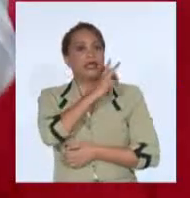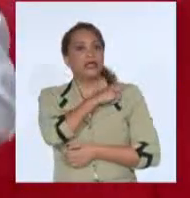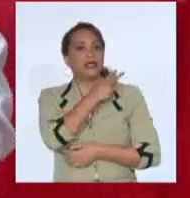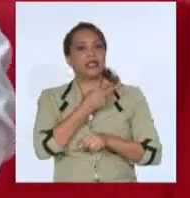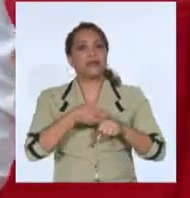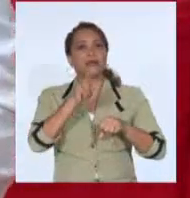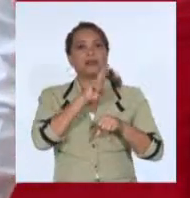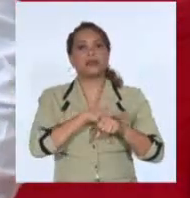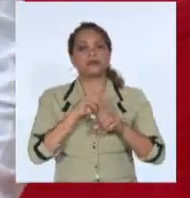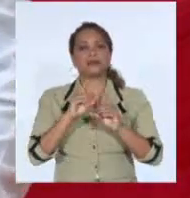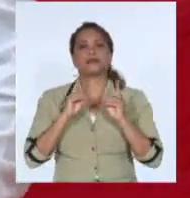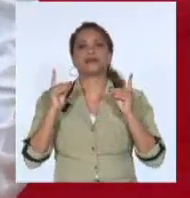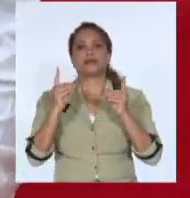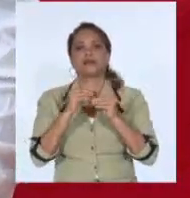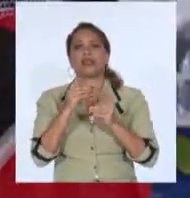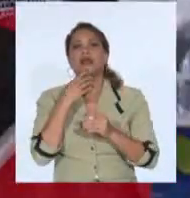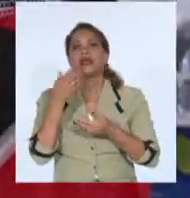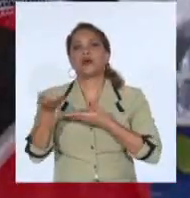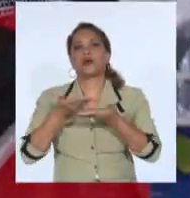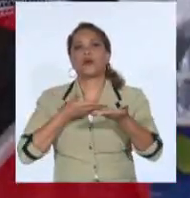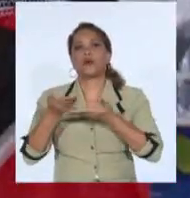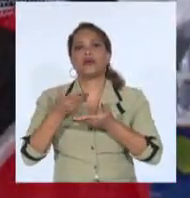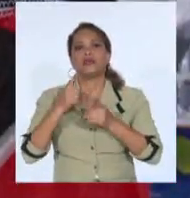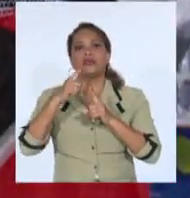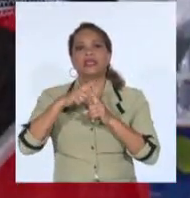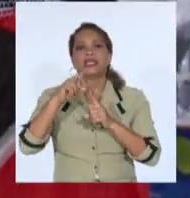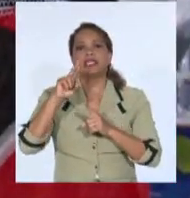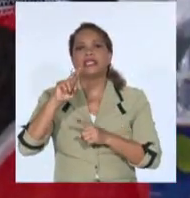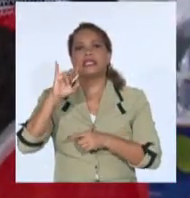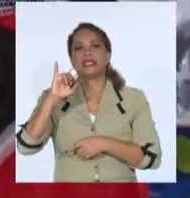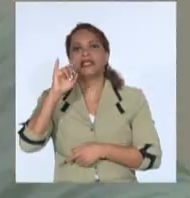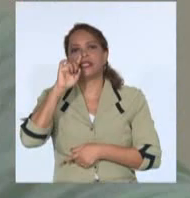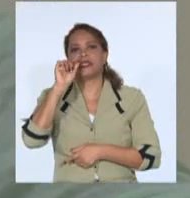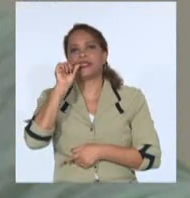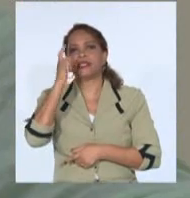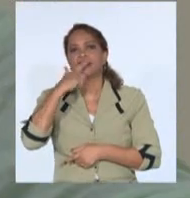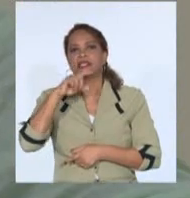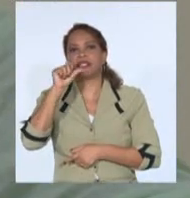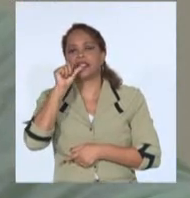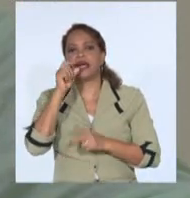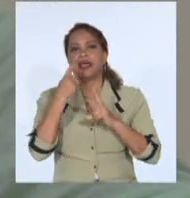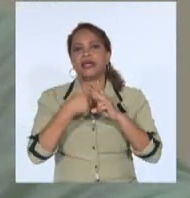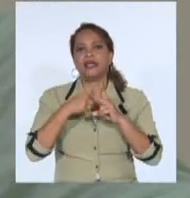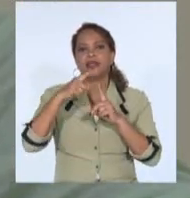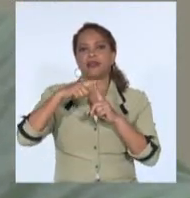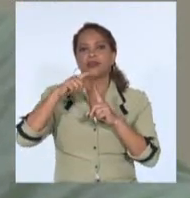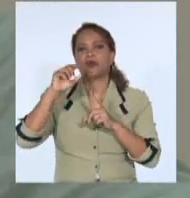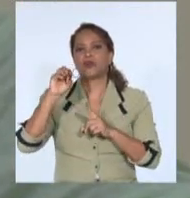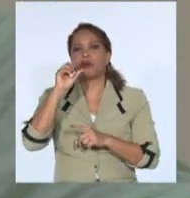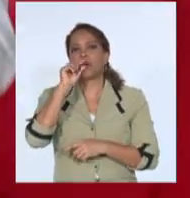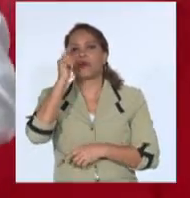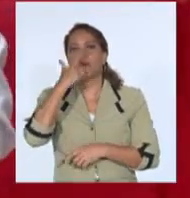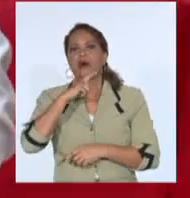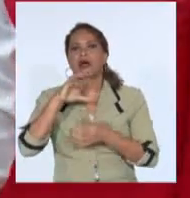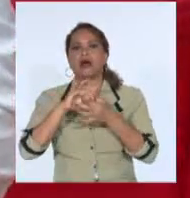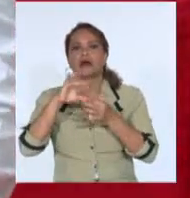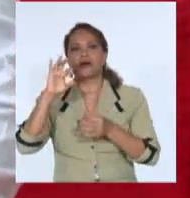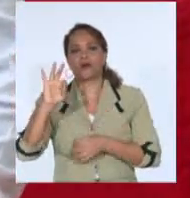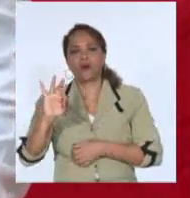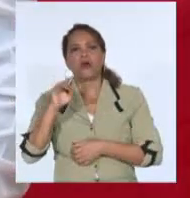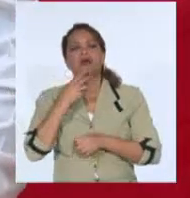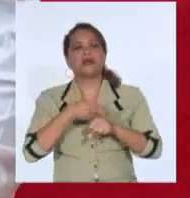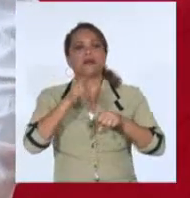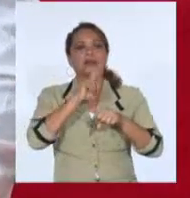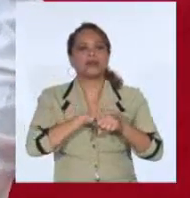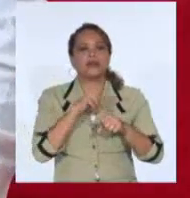de la Oficina de Facilitación Comercial de Trinidad y Tobago, en conversaciones con autoridades del gobierno, empresarios y representantes de la